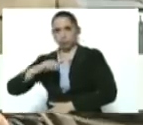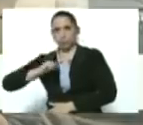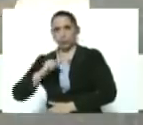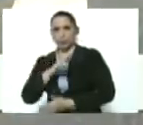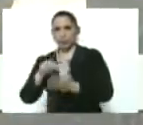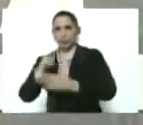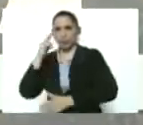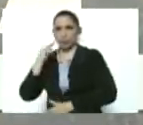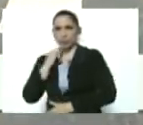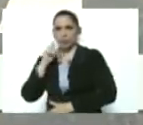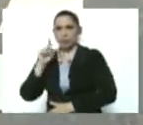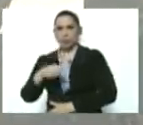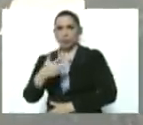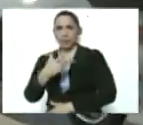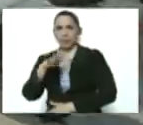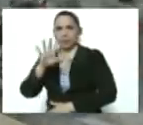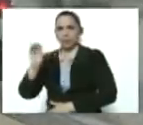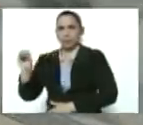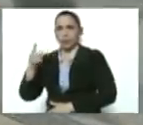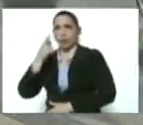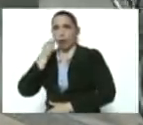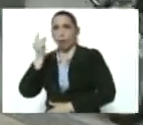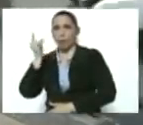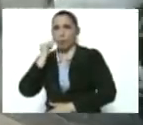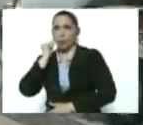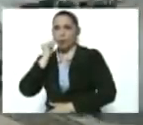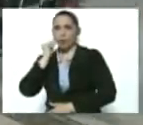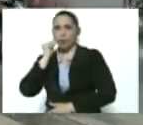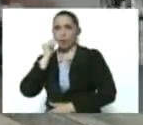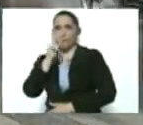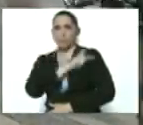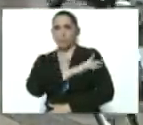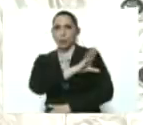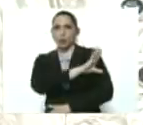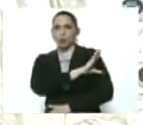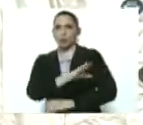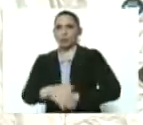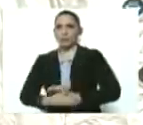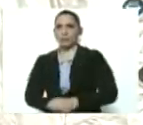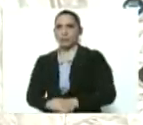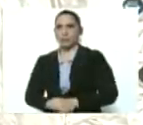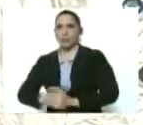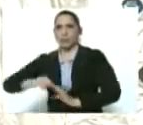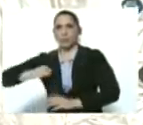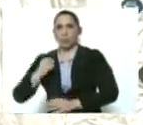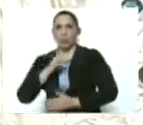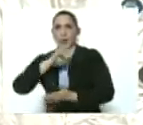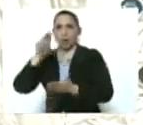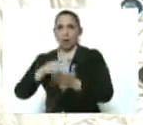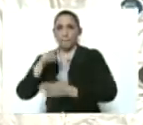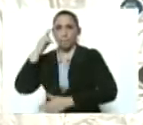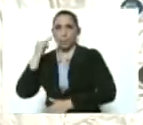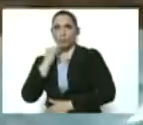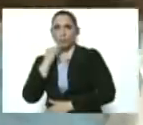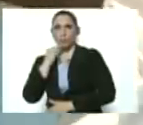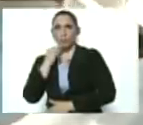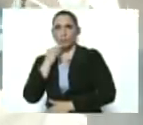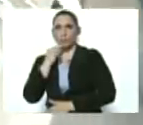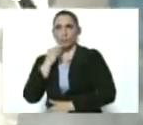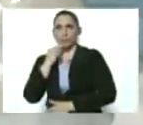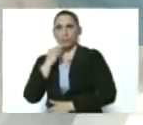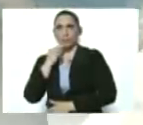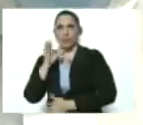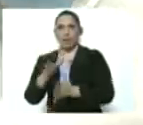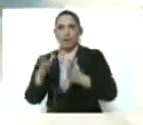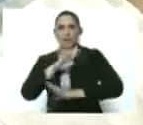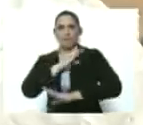nacional y 350 hombres y mujeres de la protección civil y de la policía nacional bolivariana parte de esa